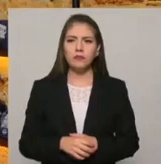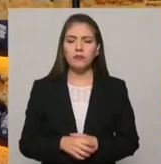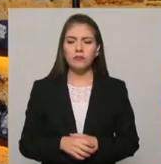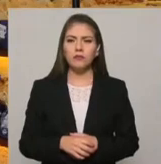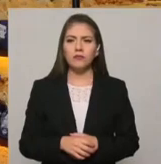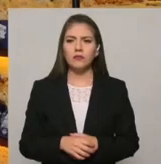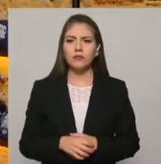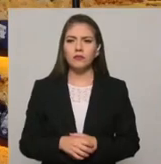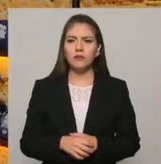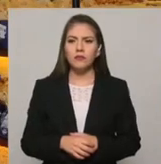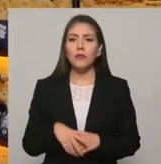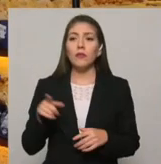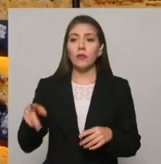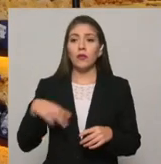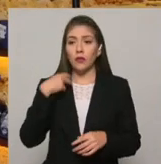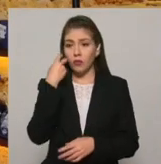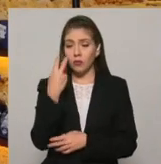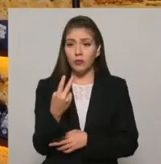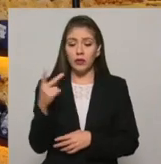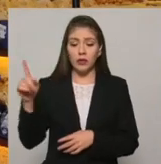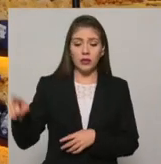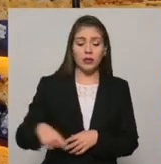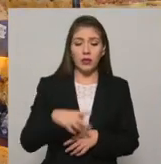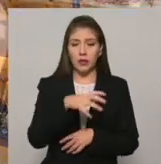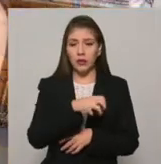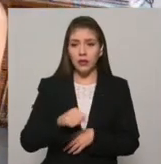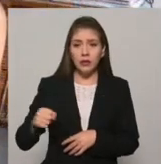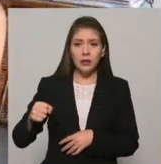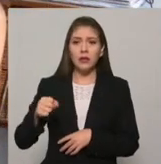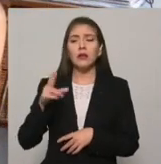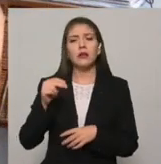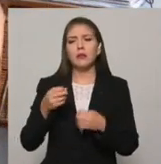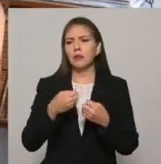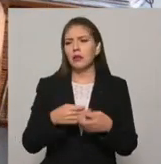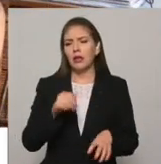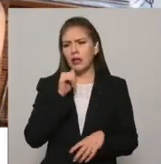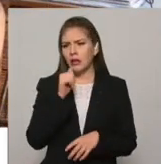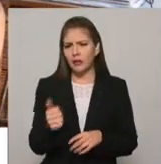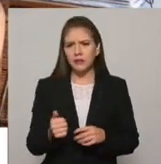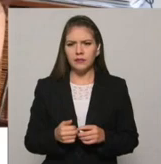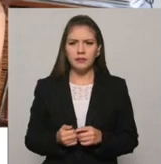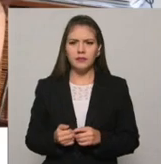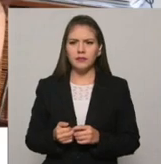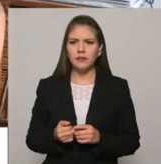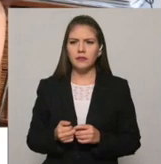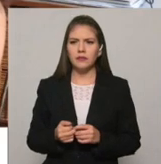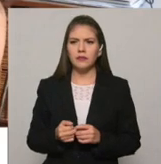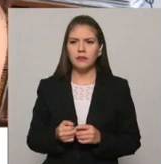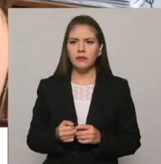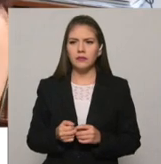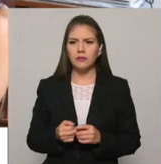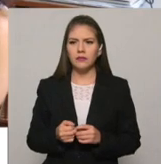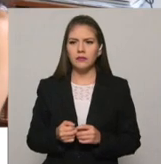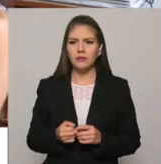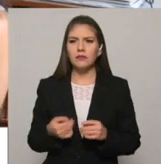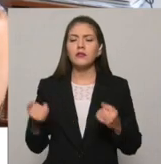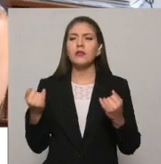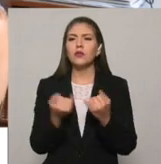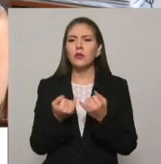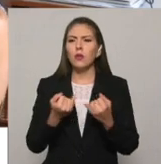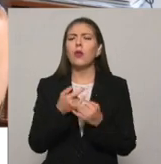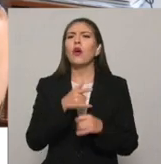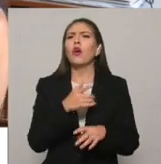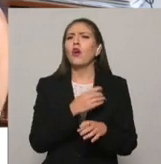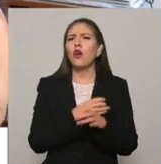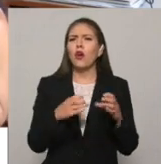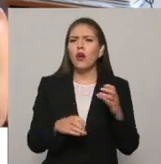los voluntarios a recogerlo, sabemos que no está desperdiciando nada. Y también funciona con cosas que no son comida. Si